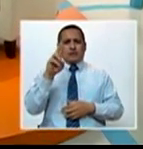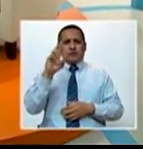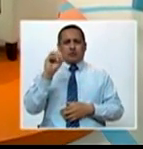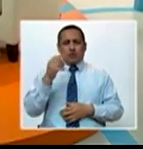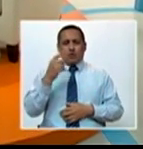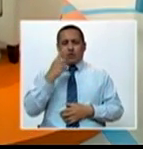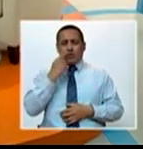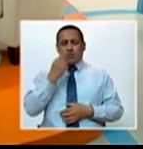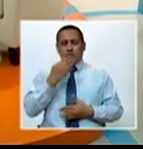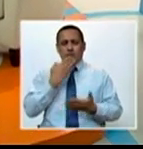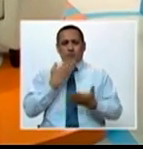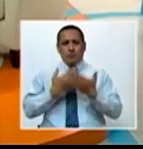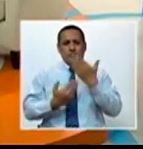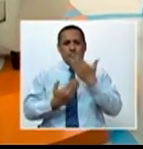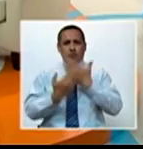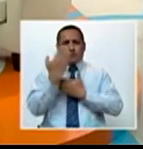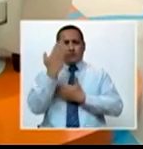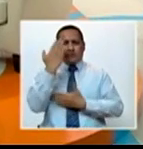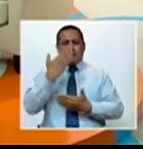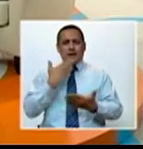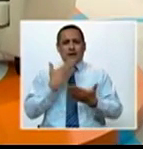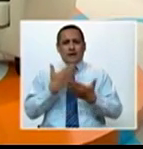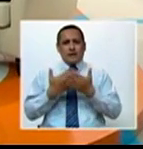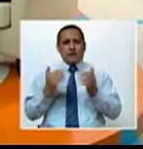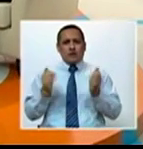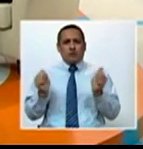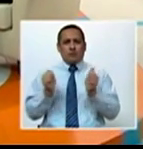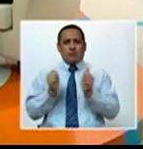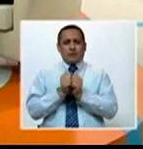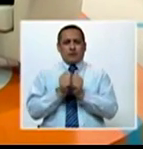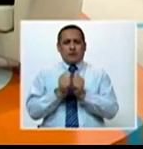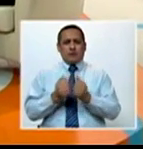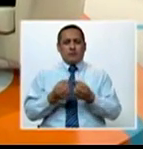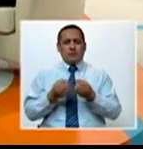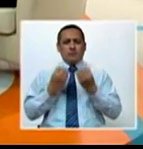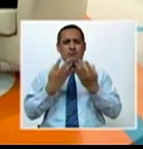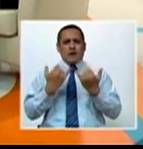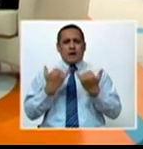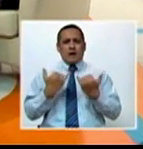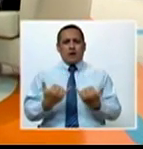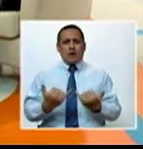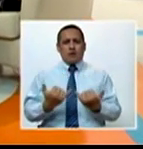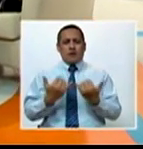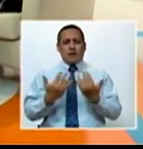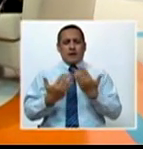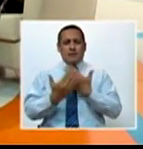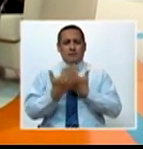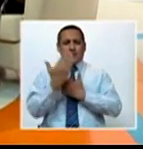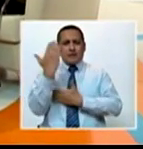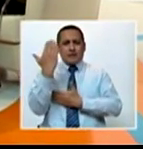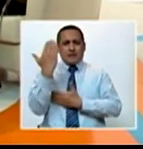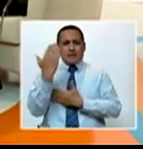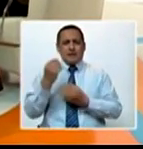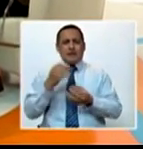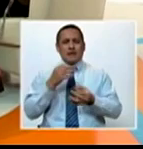acompañarnos esta mañana en tus derechos. Y es que, claro,